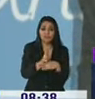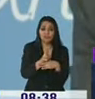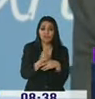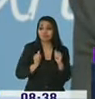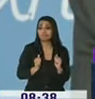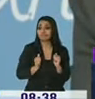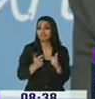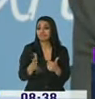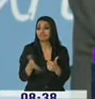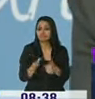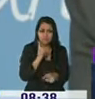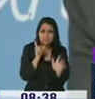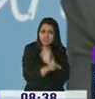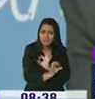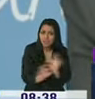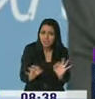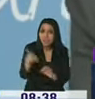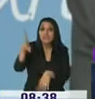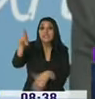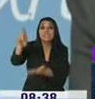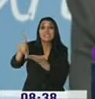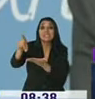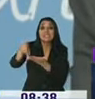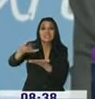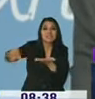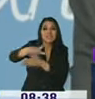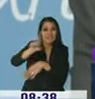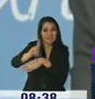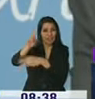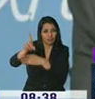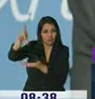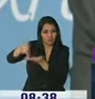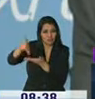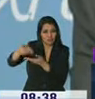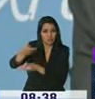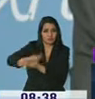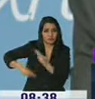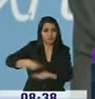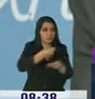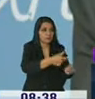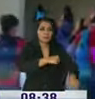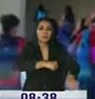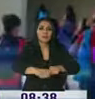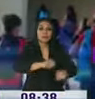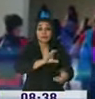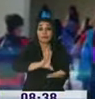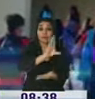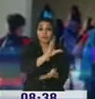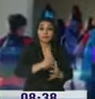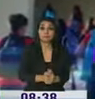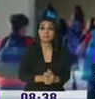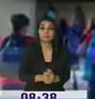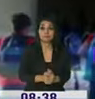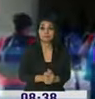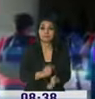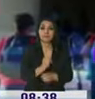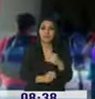así. La directora distrital le devuelve el trámite a la unidad educativa. Del año 2014